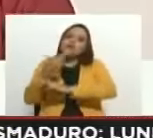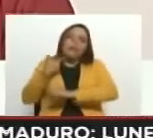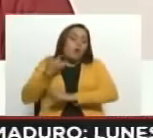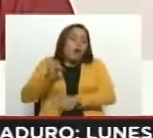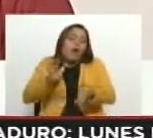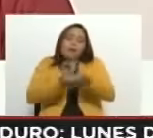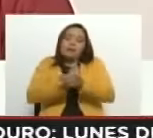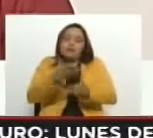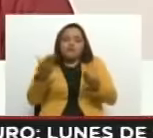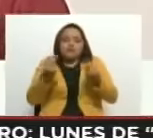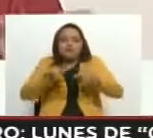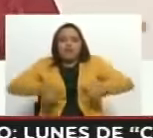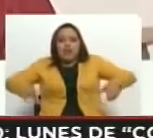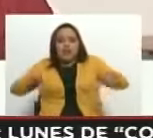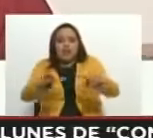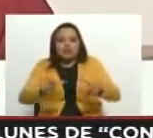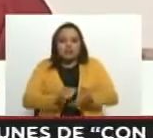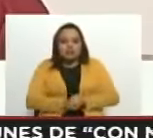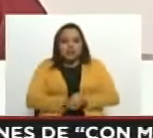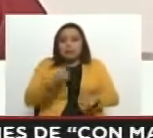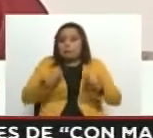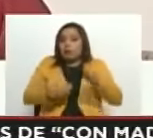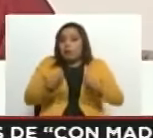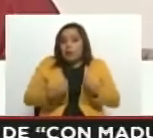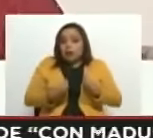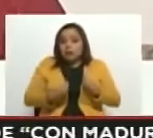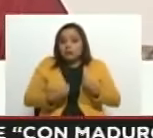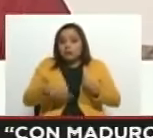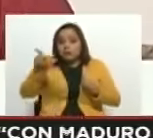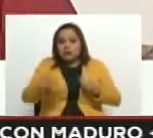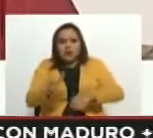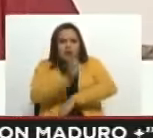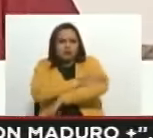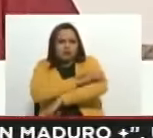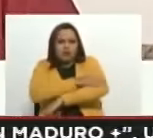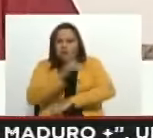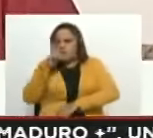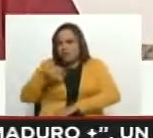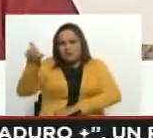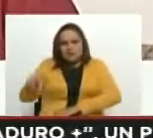pues. Preocupado, un opositor. Ese no es un chavista que me mandó eso.